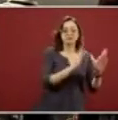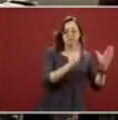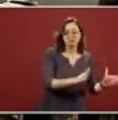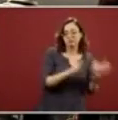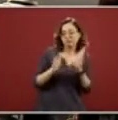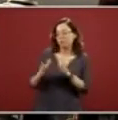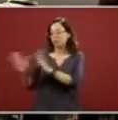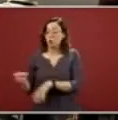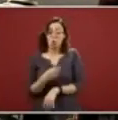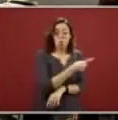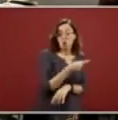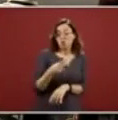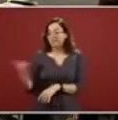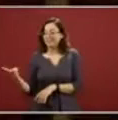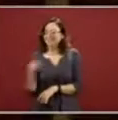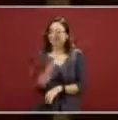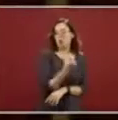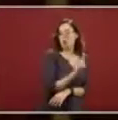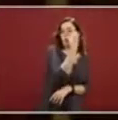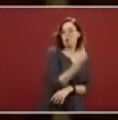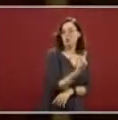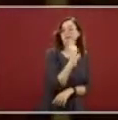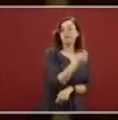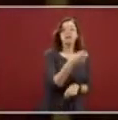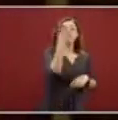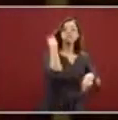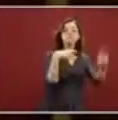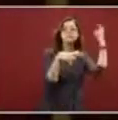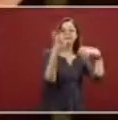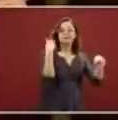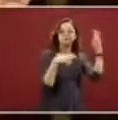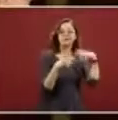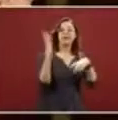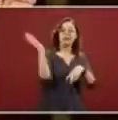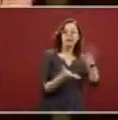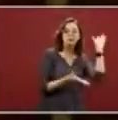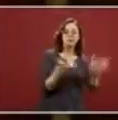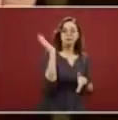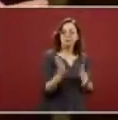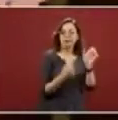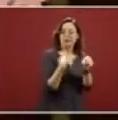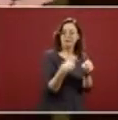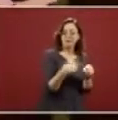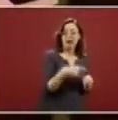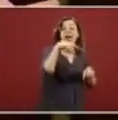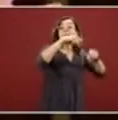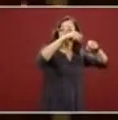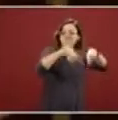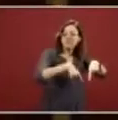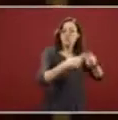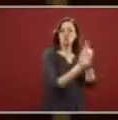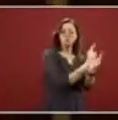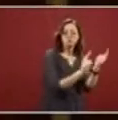de un escenario 1. Un escenario 1 es casos importados, casos asociados a importación, como estos 9 que tenemos aquí,